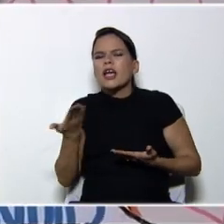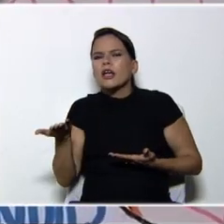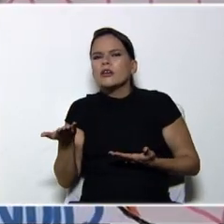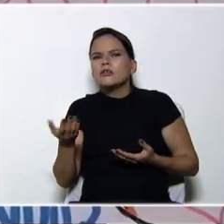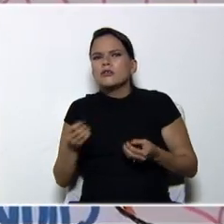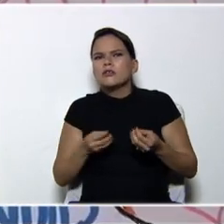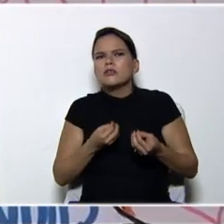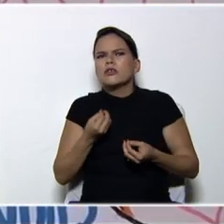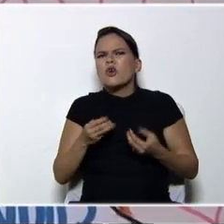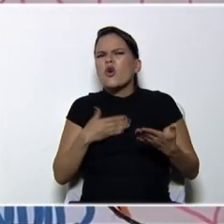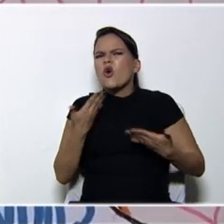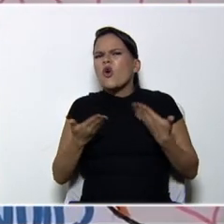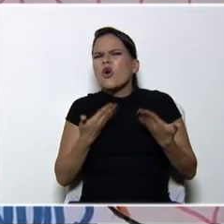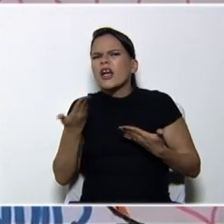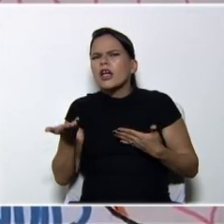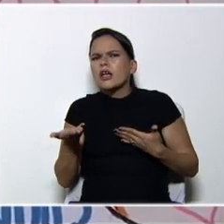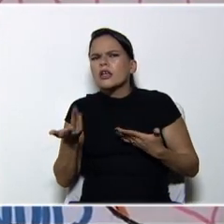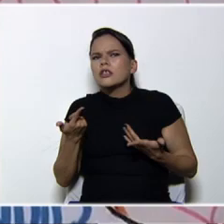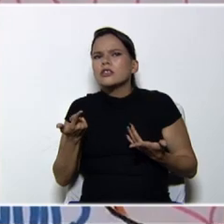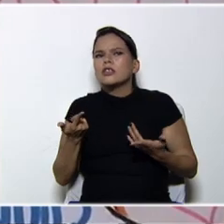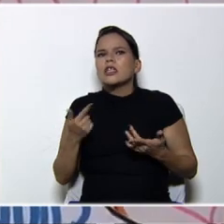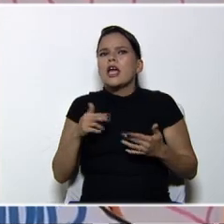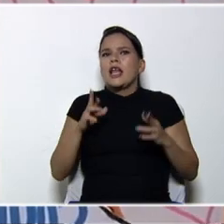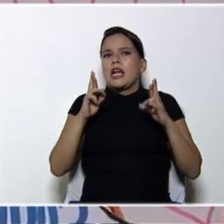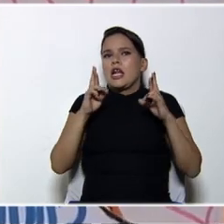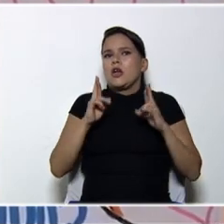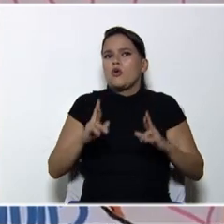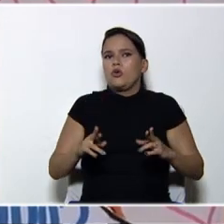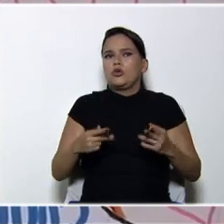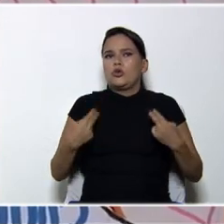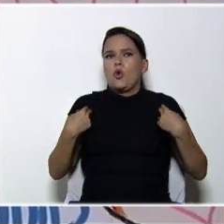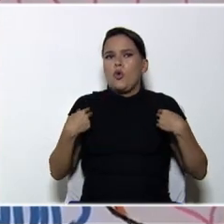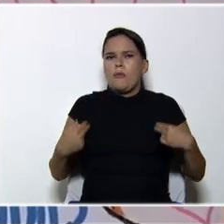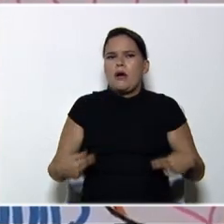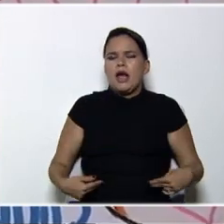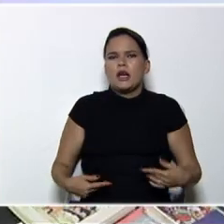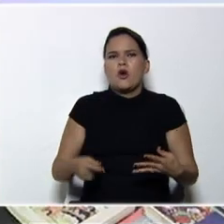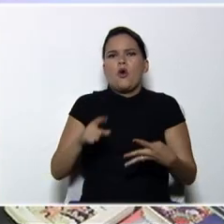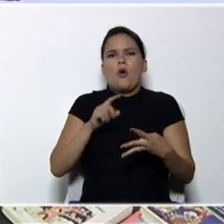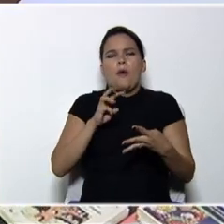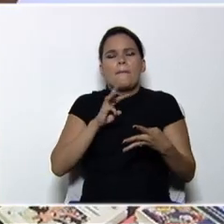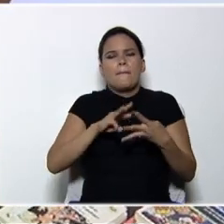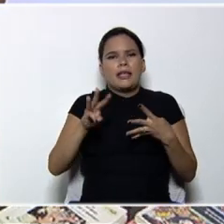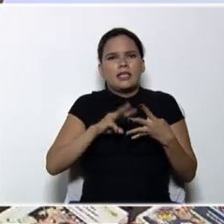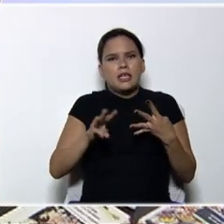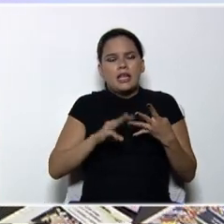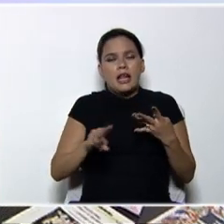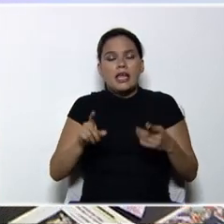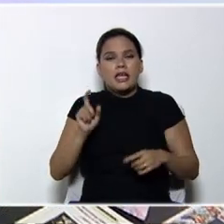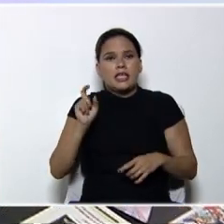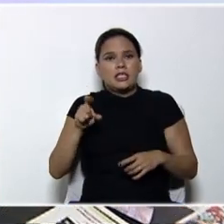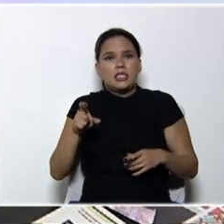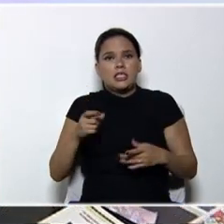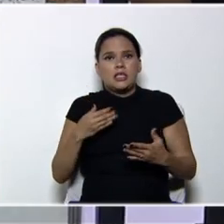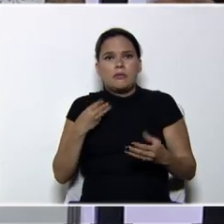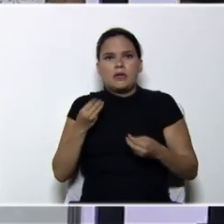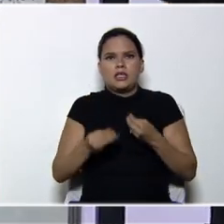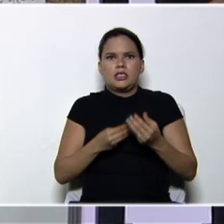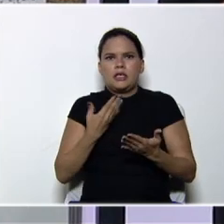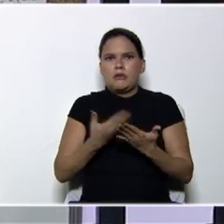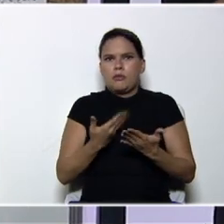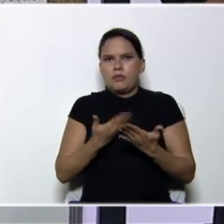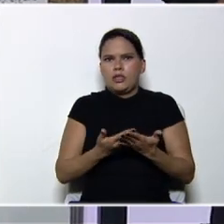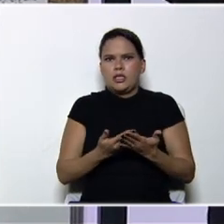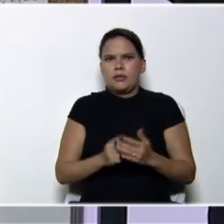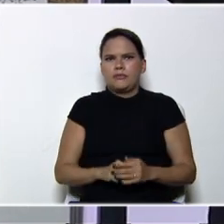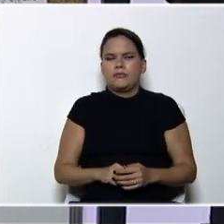materiales o humanos, que necesito para desarrollar esa propuesta, ¿sí? ¿Cuánto? Que